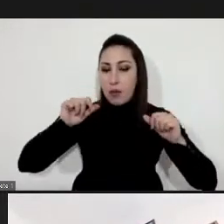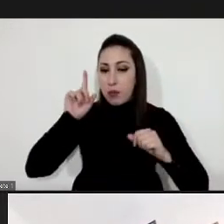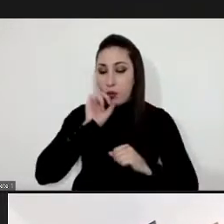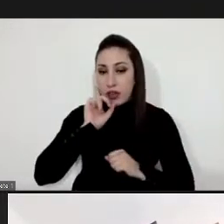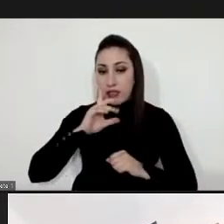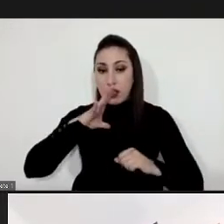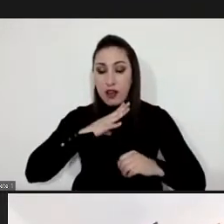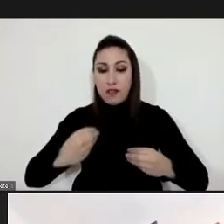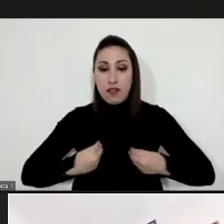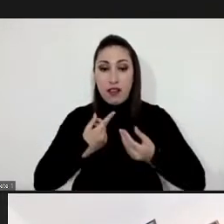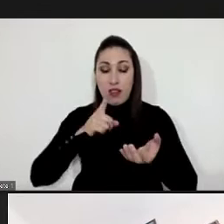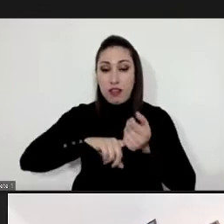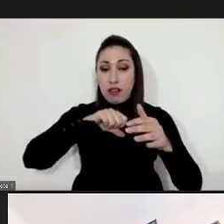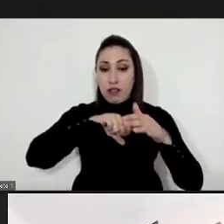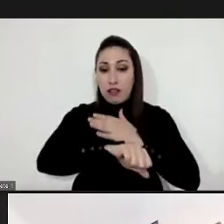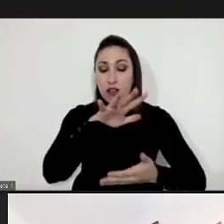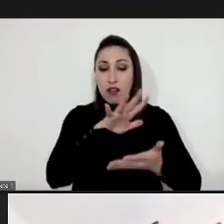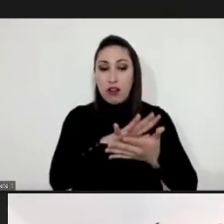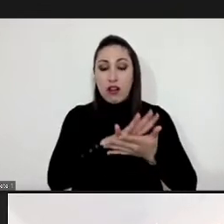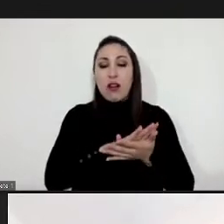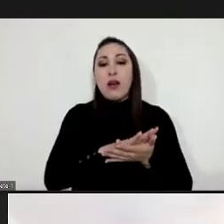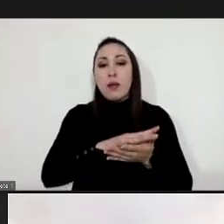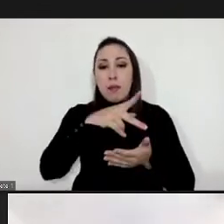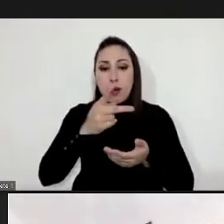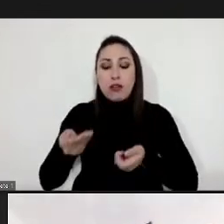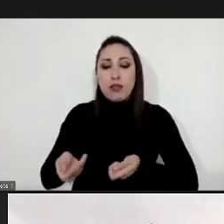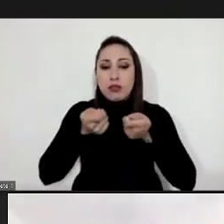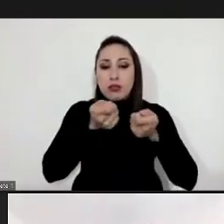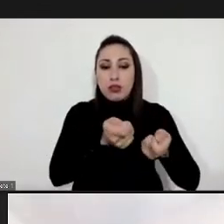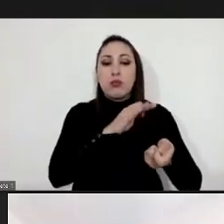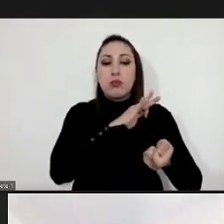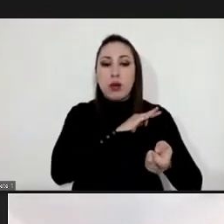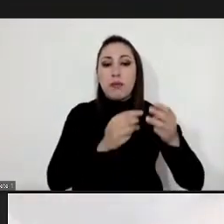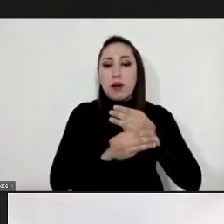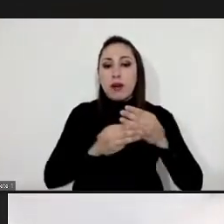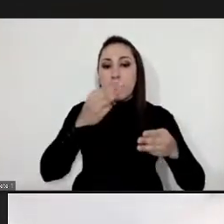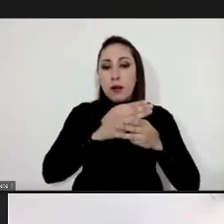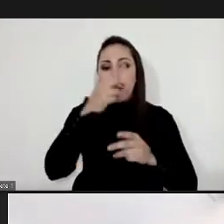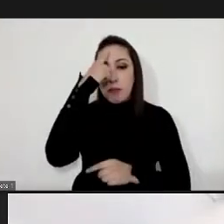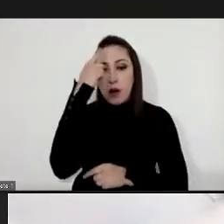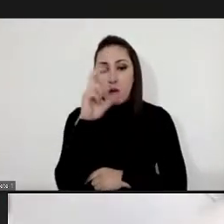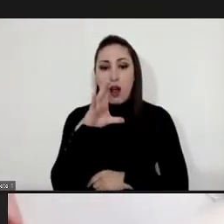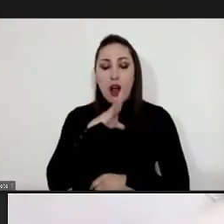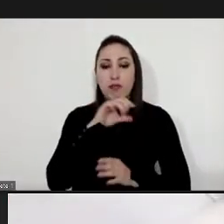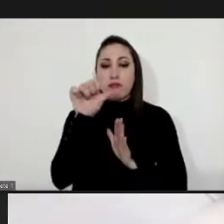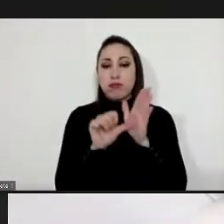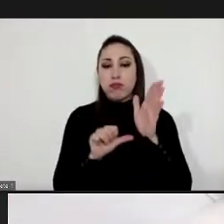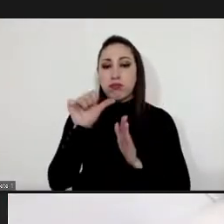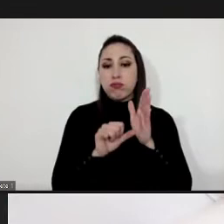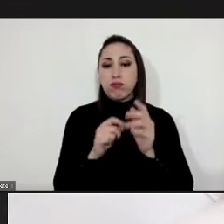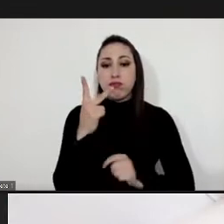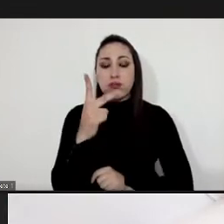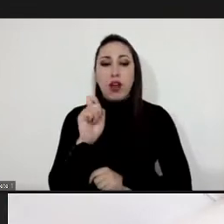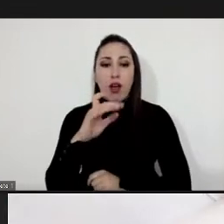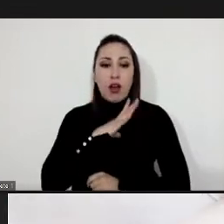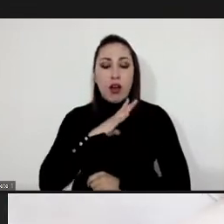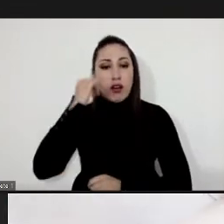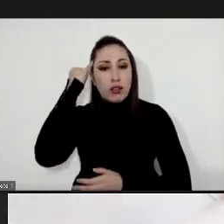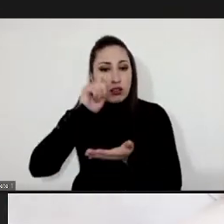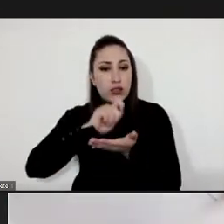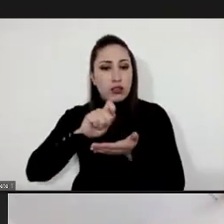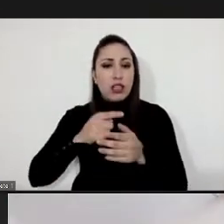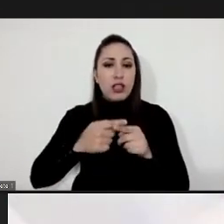penitenciarios de la Ciudad de México el acceso a productos de higiene menstrual e íntima, promovida por la diputada Esperanza Villalobos